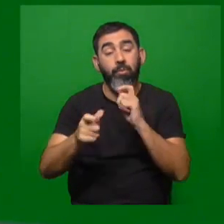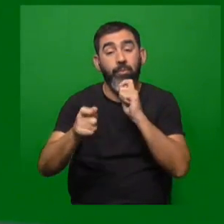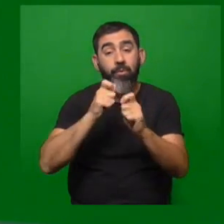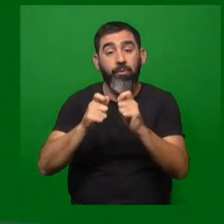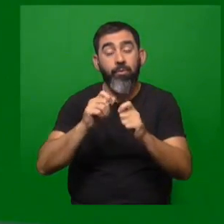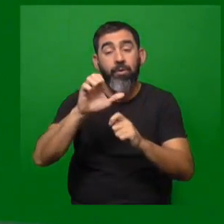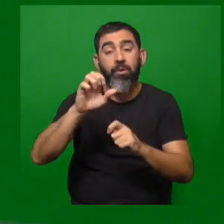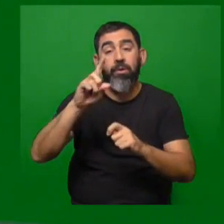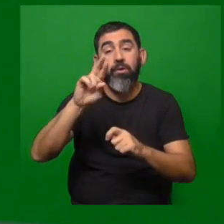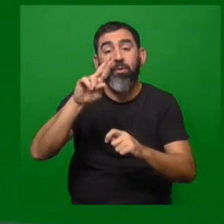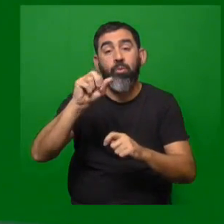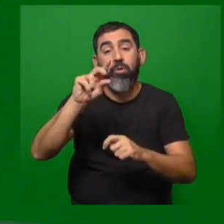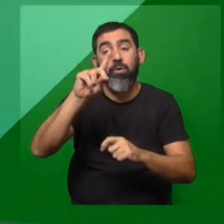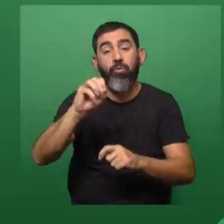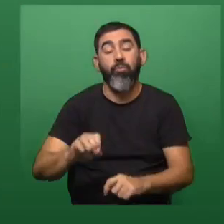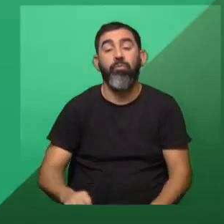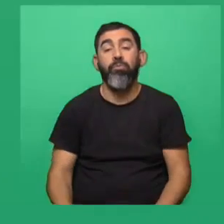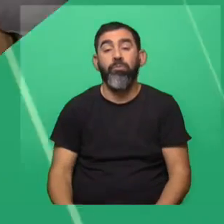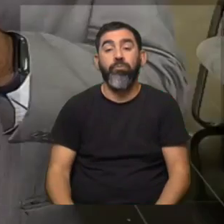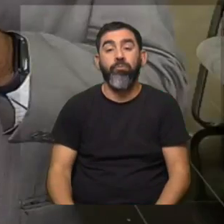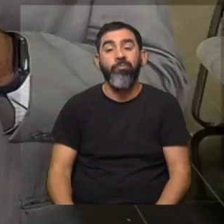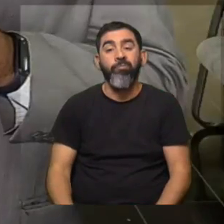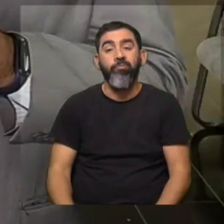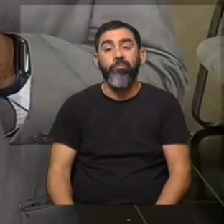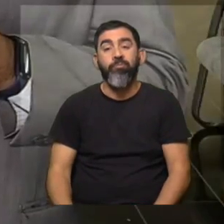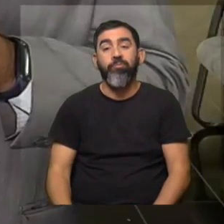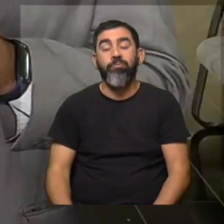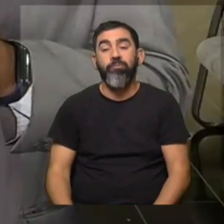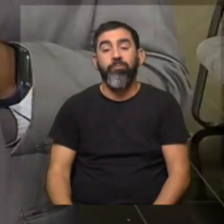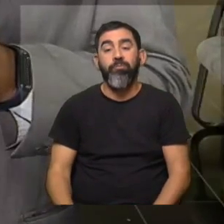periodistas Eduardo Delgado buen mediodía Eduardo Cómo estás adelante